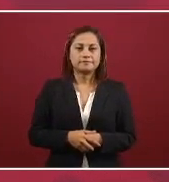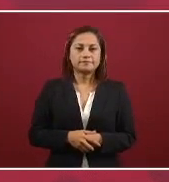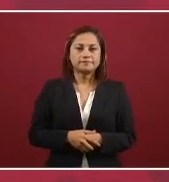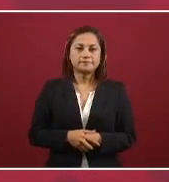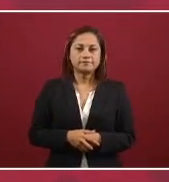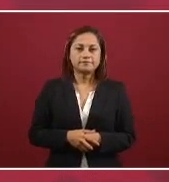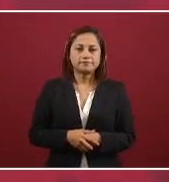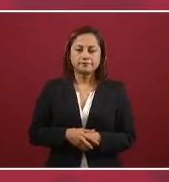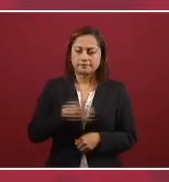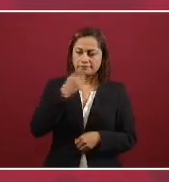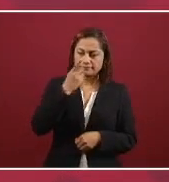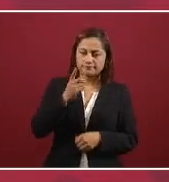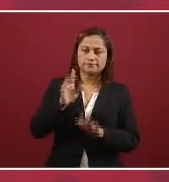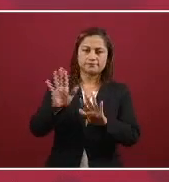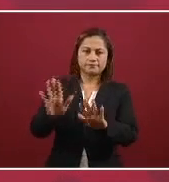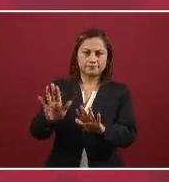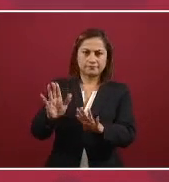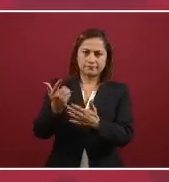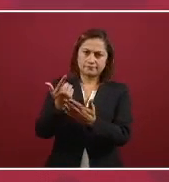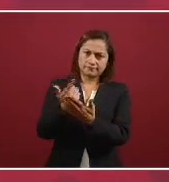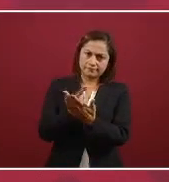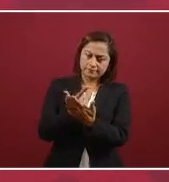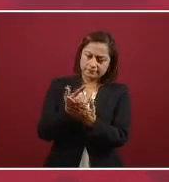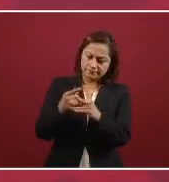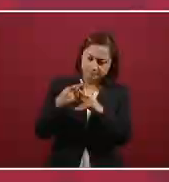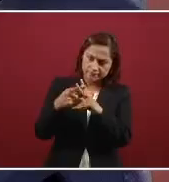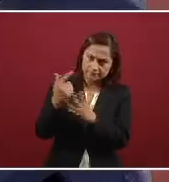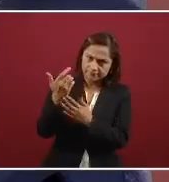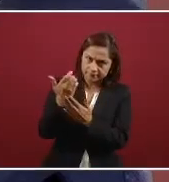le bajen a sus gastos.